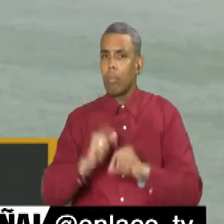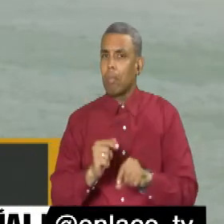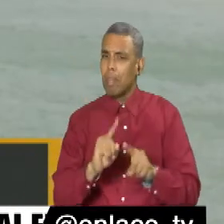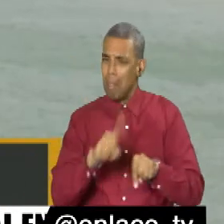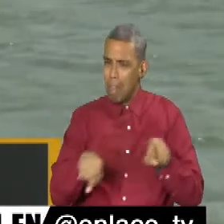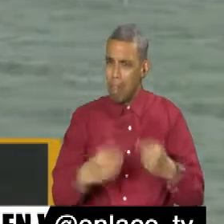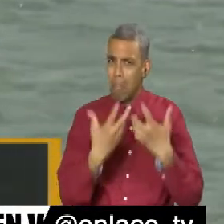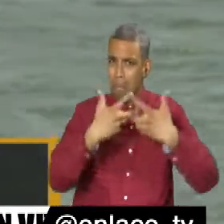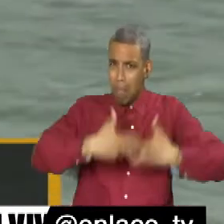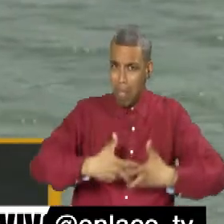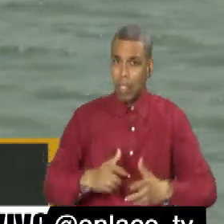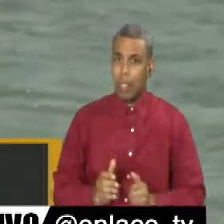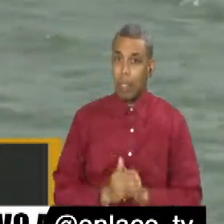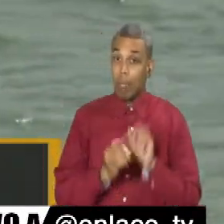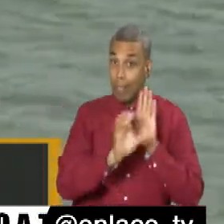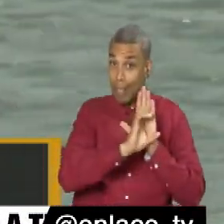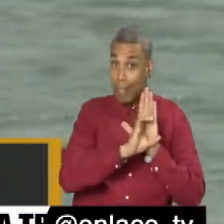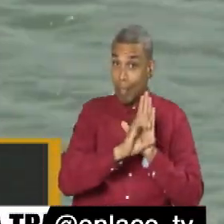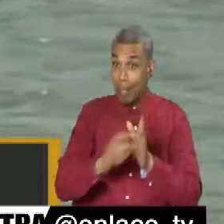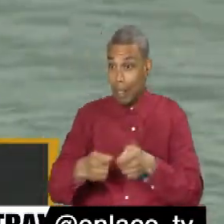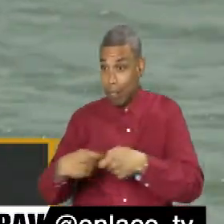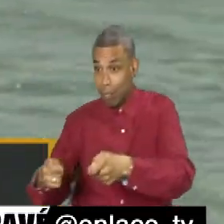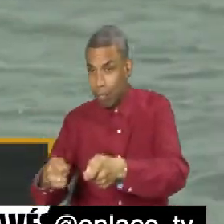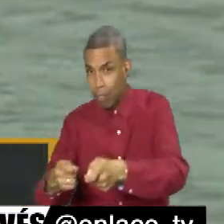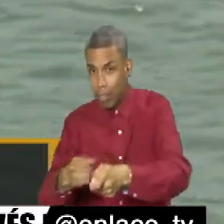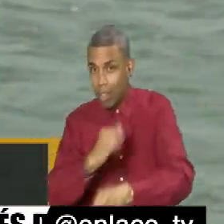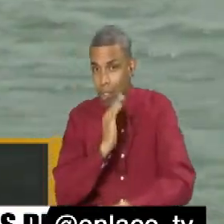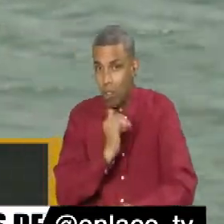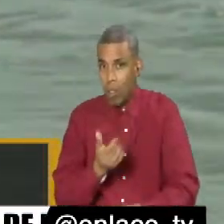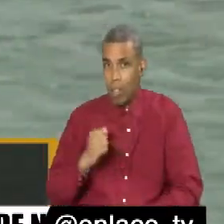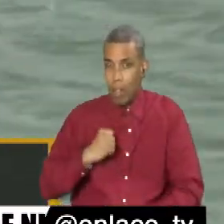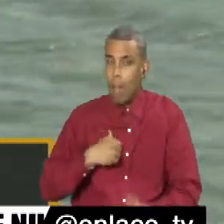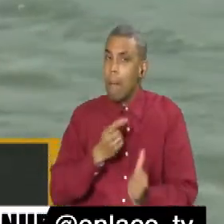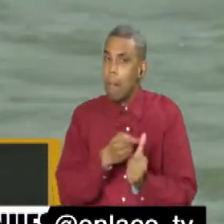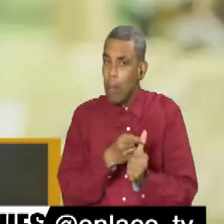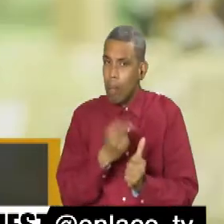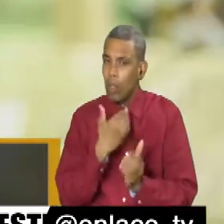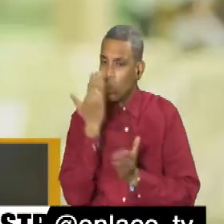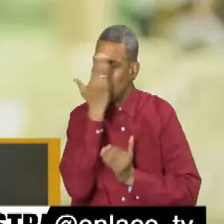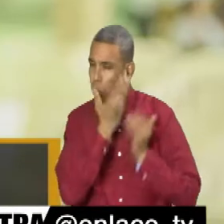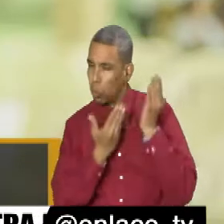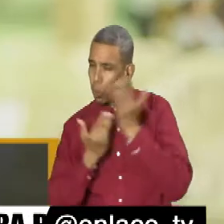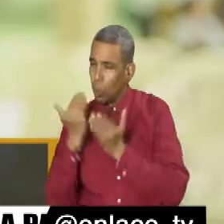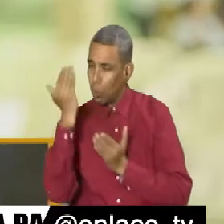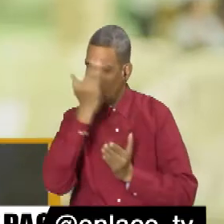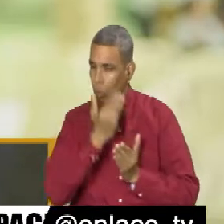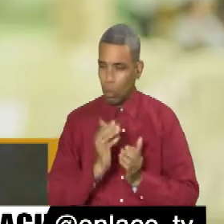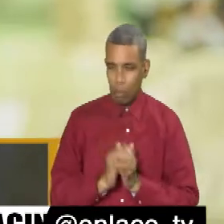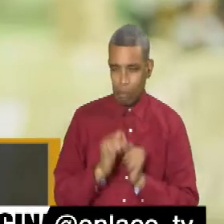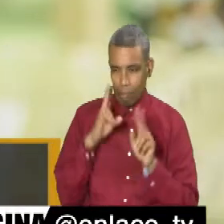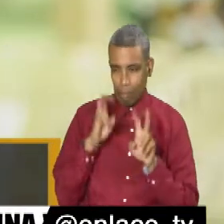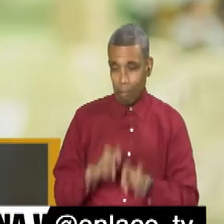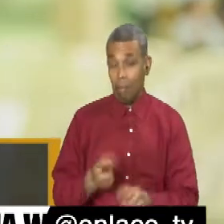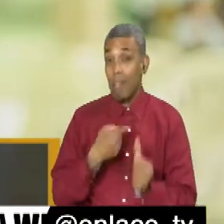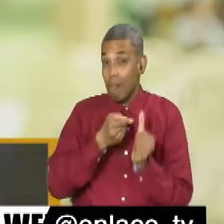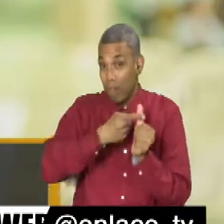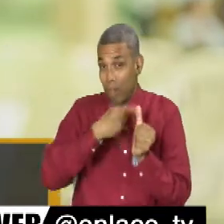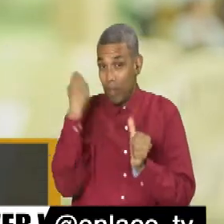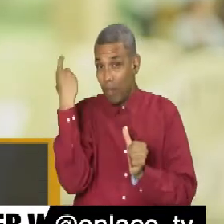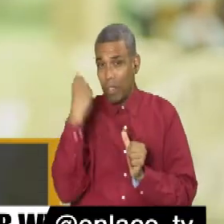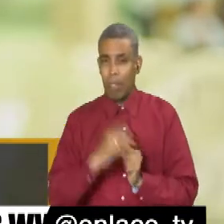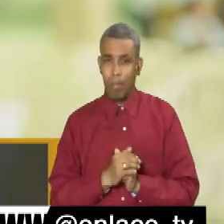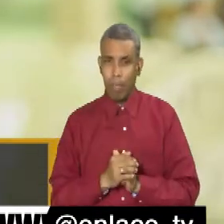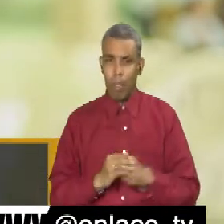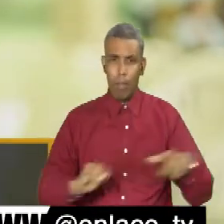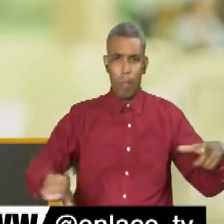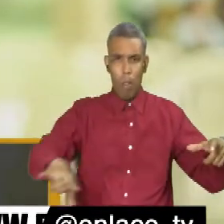hasta el momento no se les ha dado hasta tanto no se haga el estudio de seguridad para tal fin. No, estamos totalmente convencidos que esta zona tiene